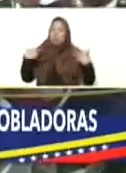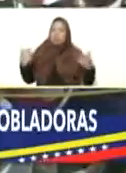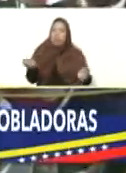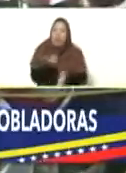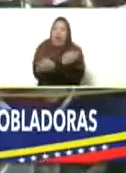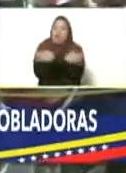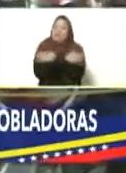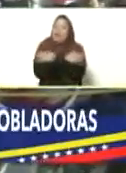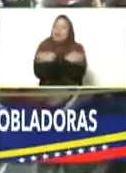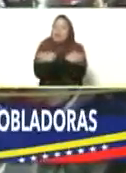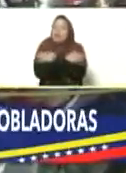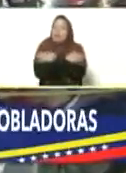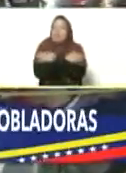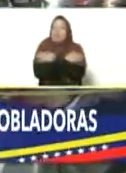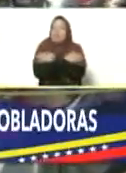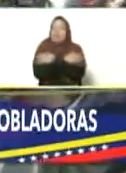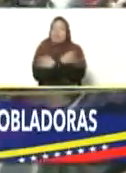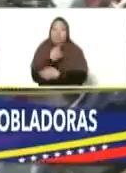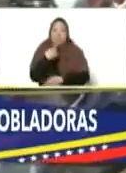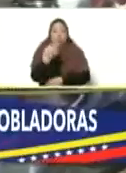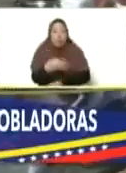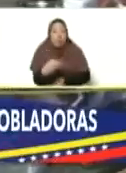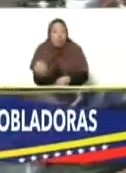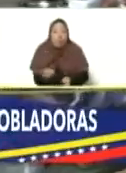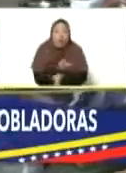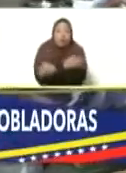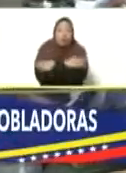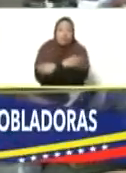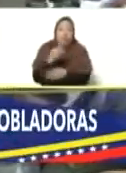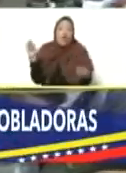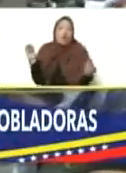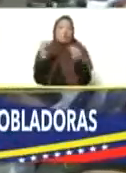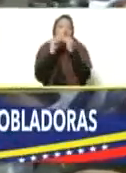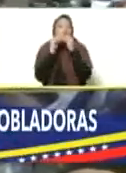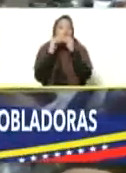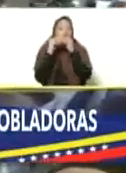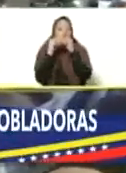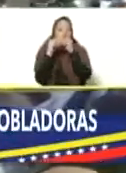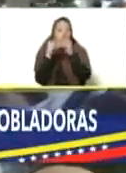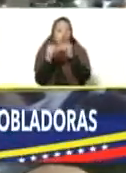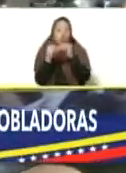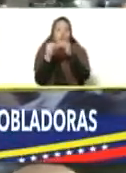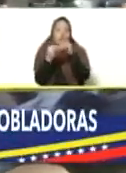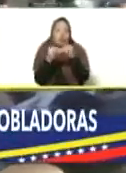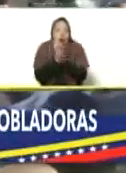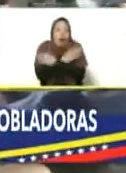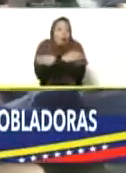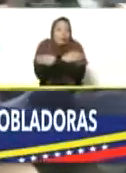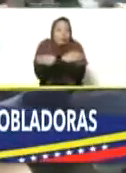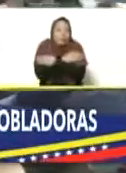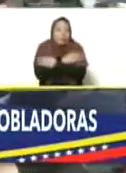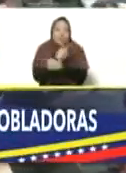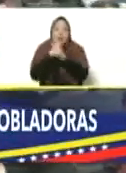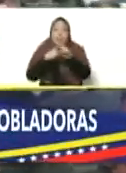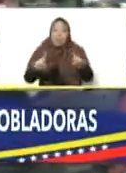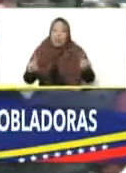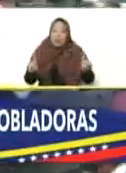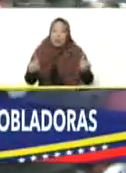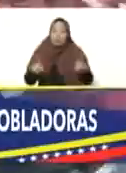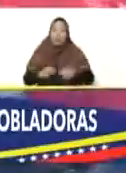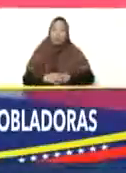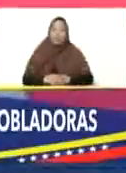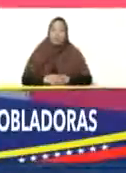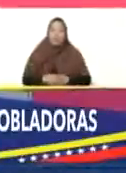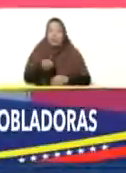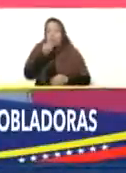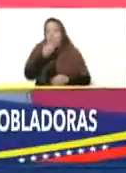abraza verdad no se abraza cbs se llama pucha allí y eso es